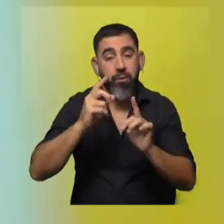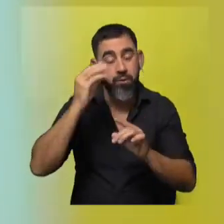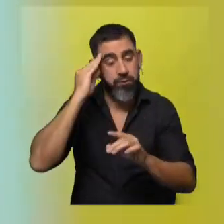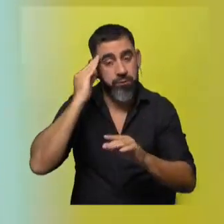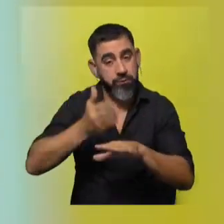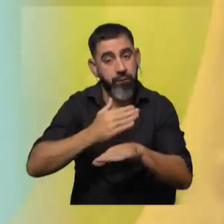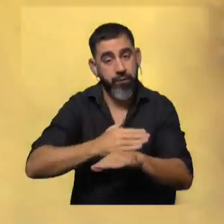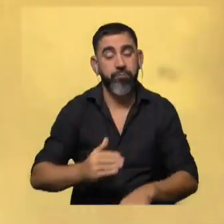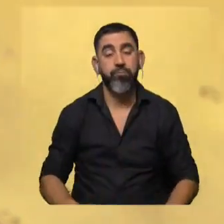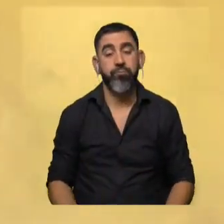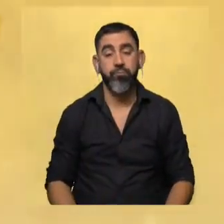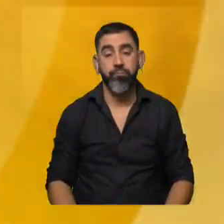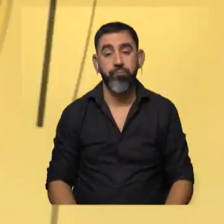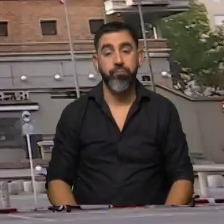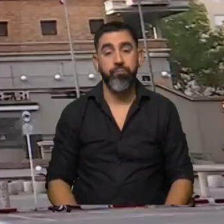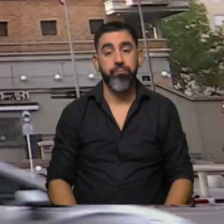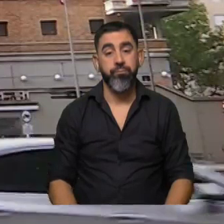contemplada.